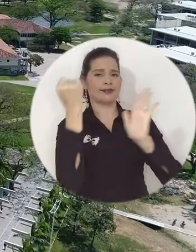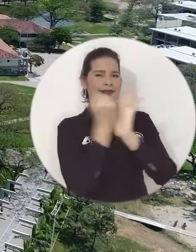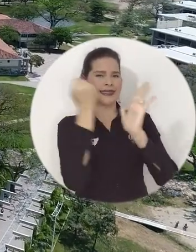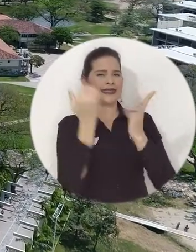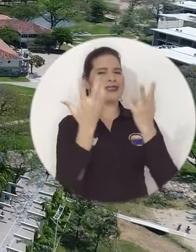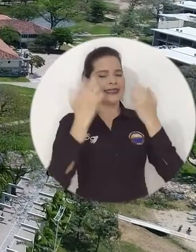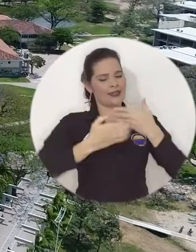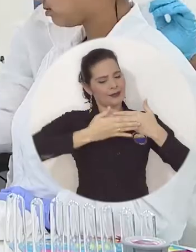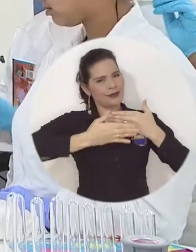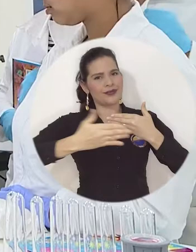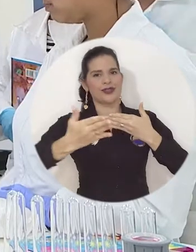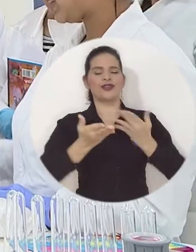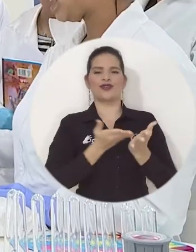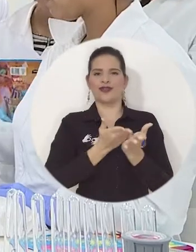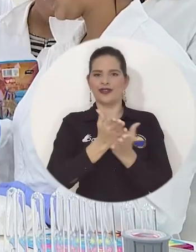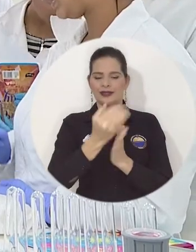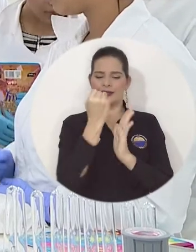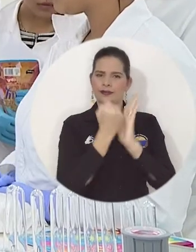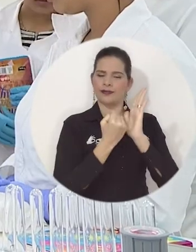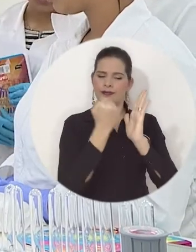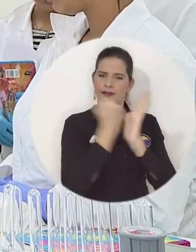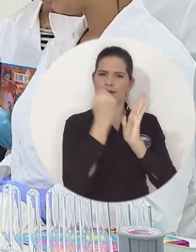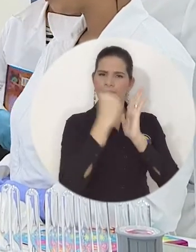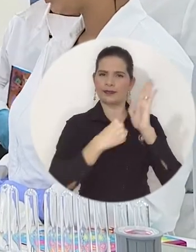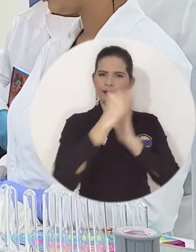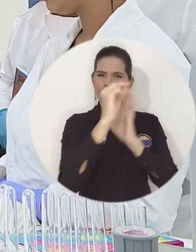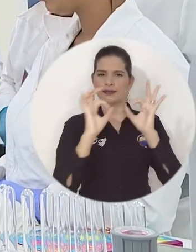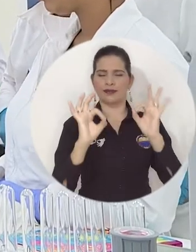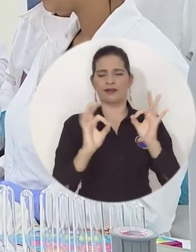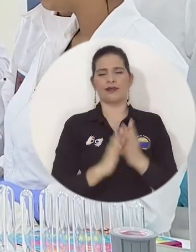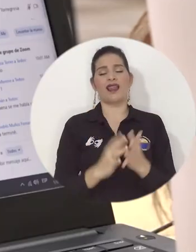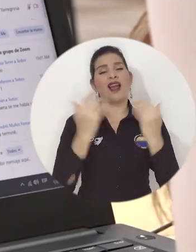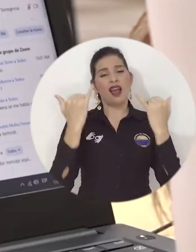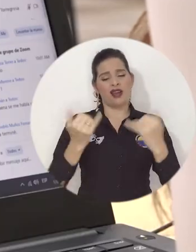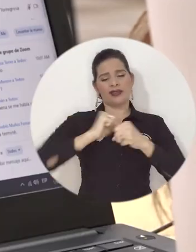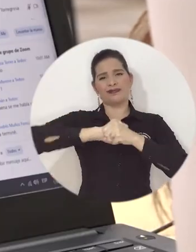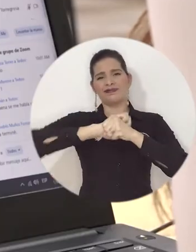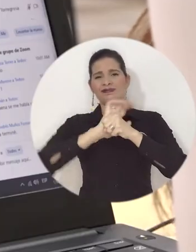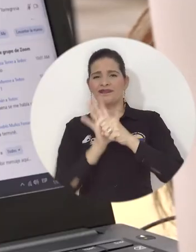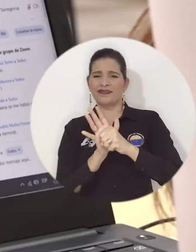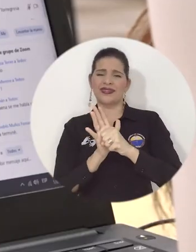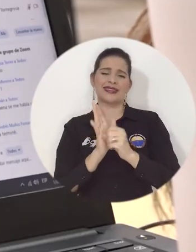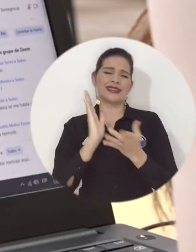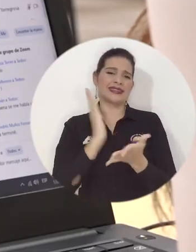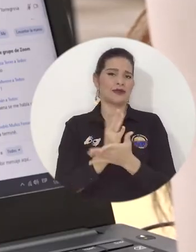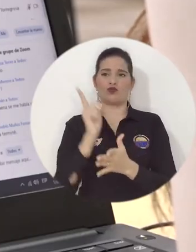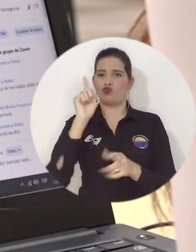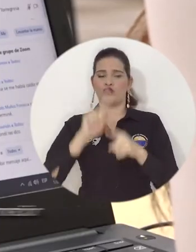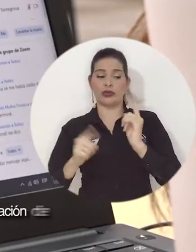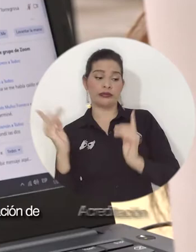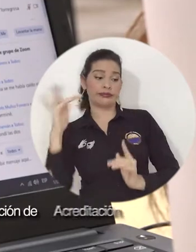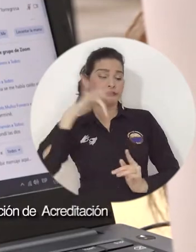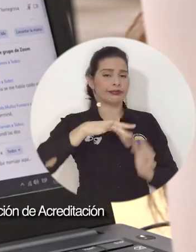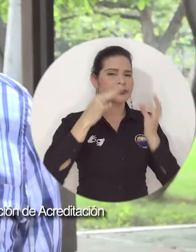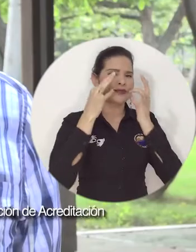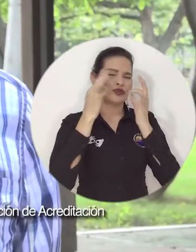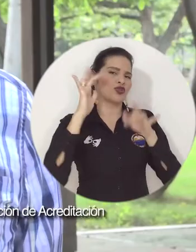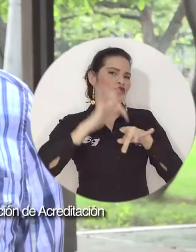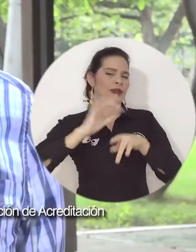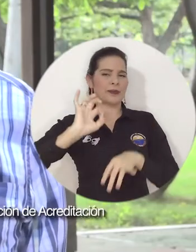fines de renovación de la acreditación institucional de alta calidad, que debido a la actual pandemia se desarrollará de manera